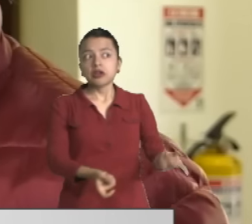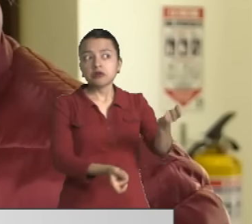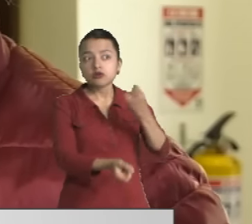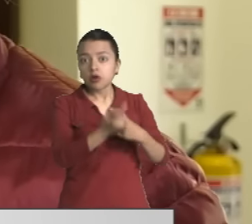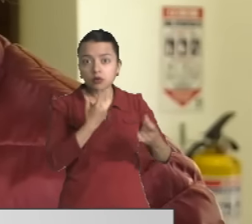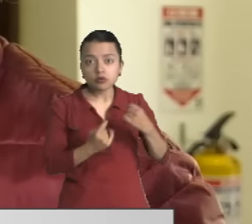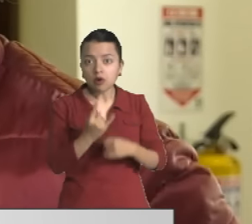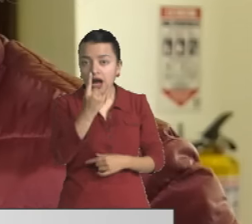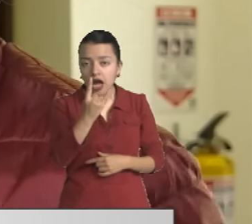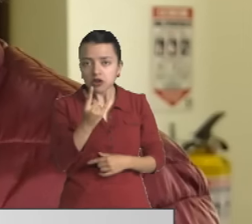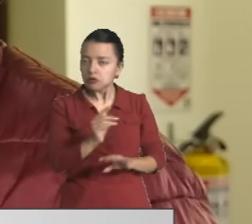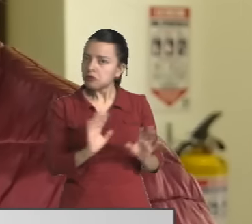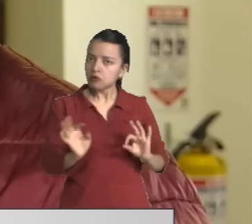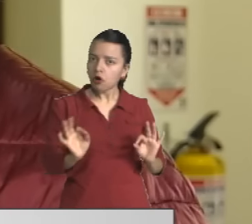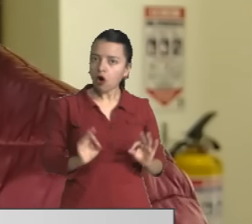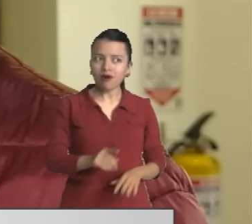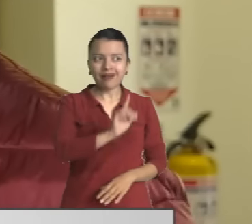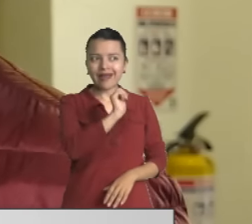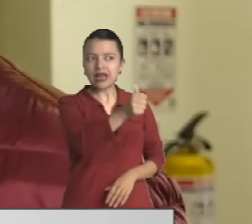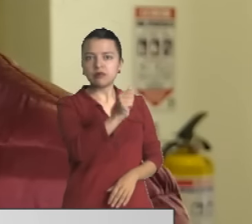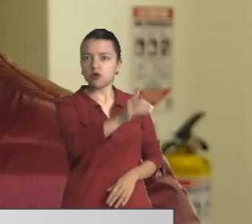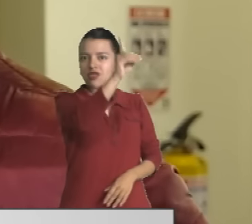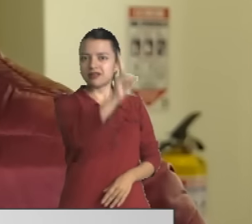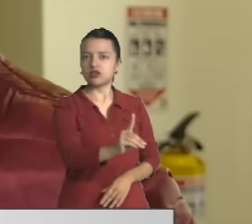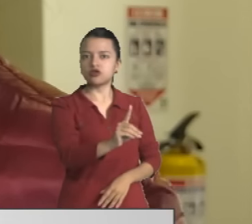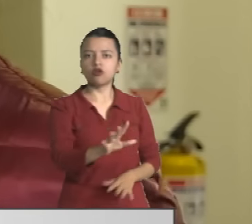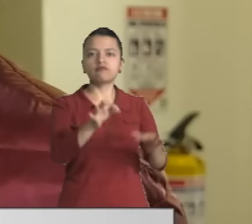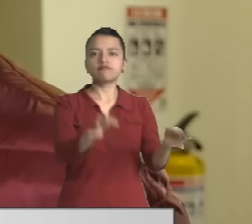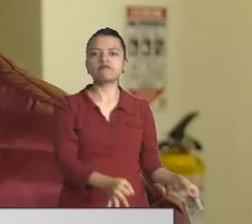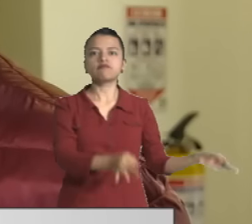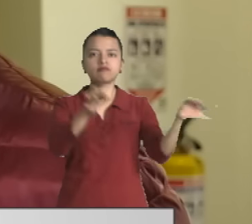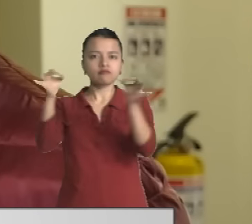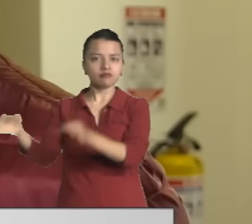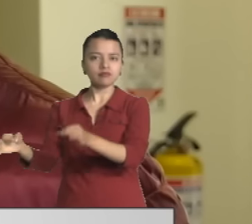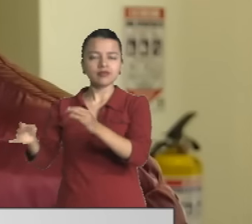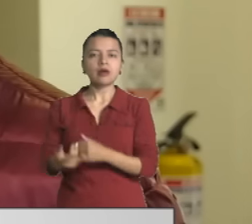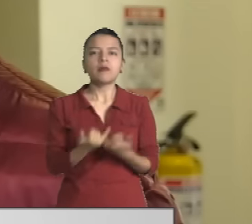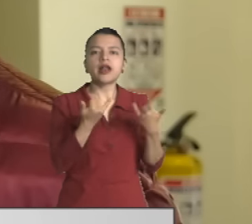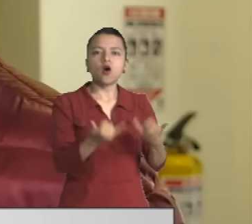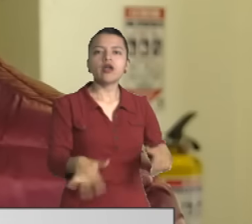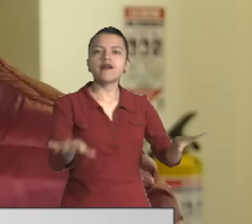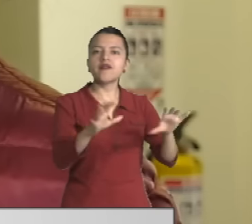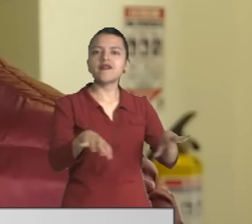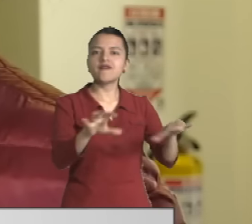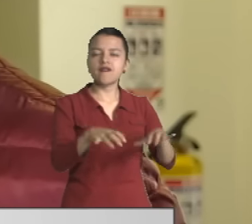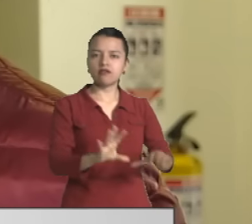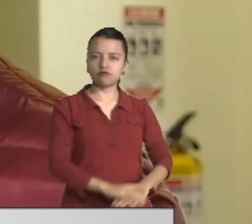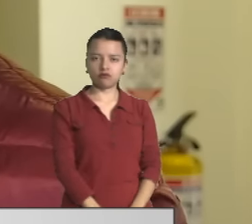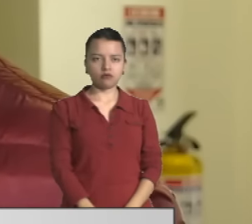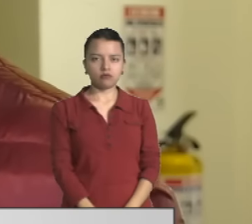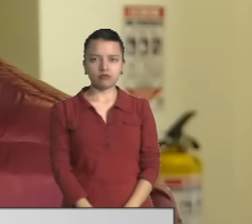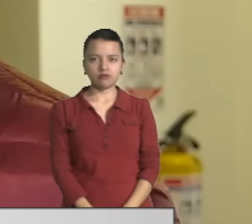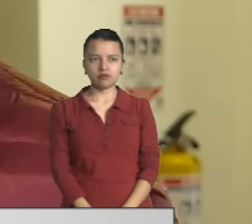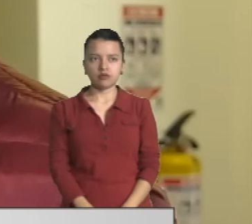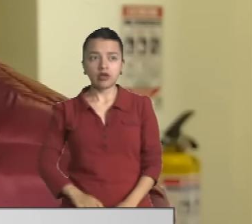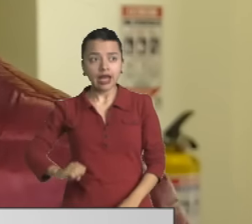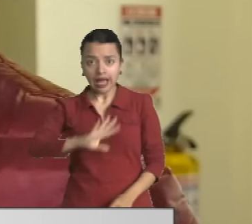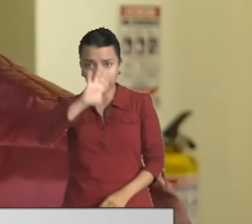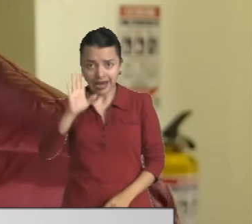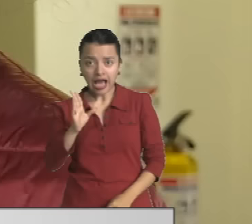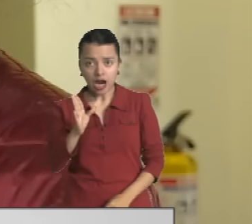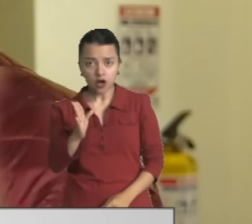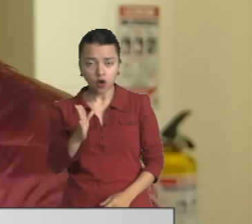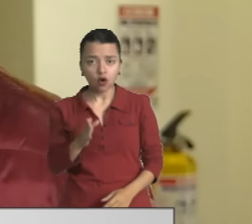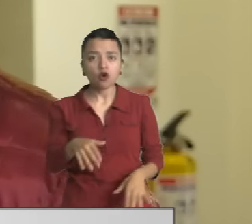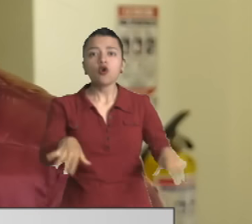el presidente de la corporación tomó la decisión de realizar un evento en el cual estamos de acuerdo en el espíritu del evento,